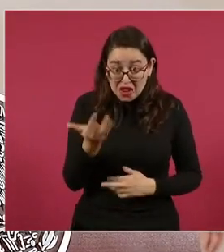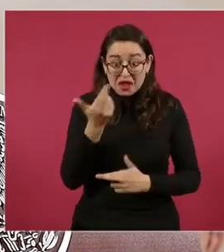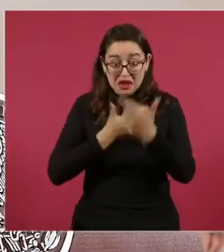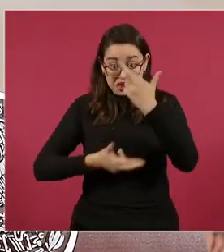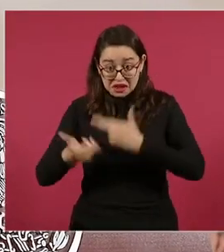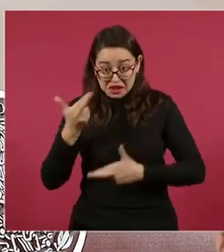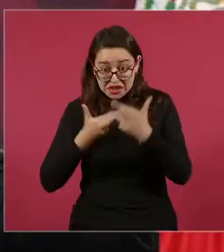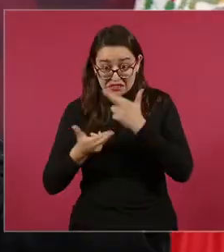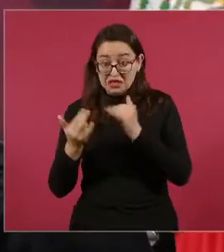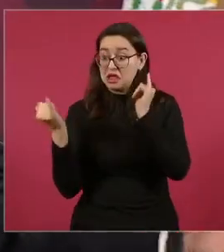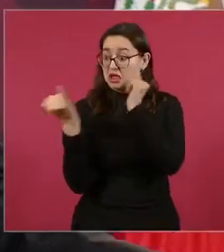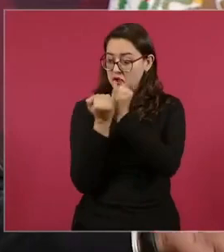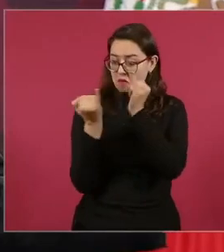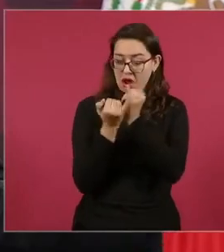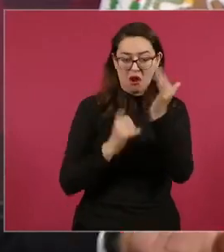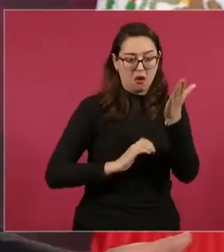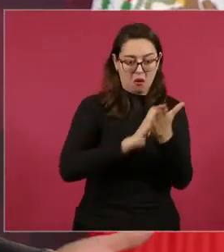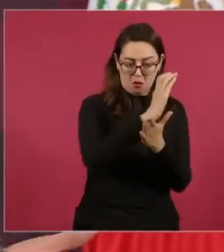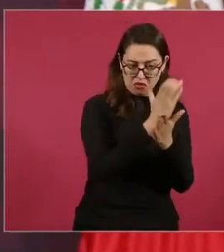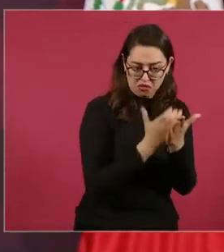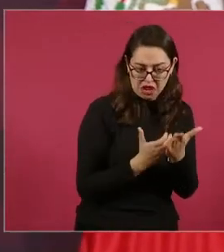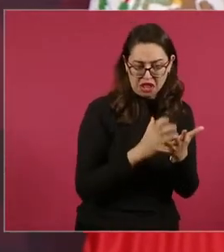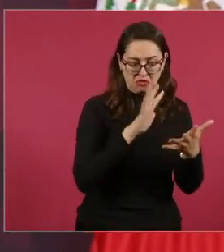Contratos de gasoductos,